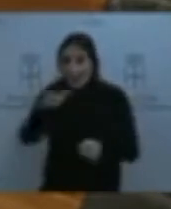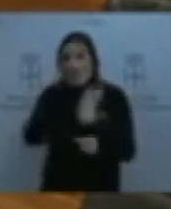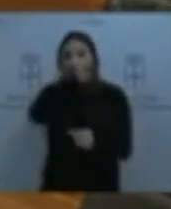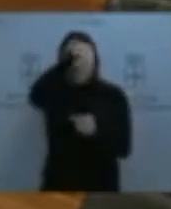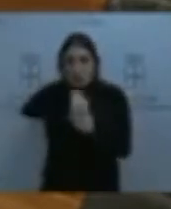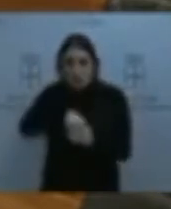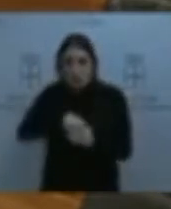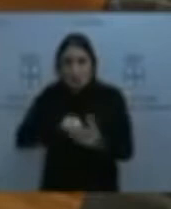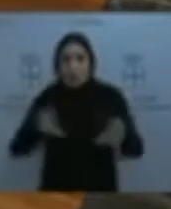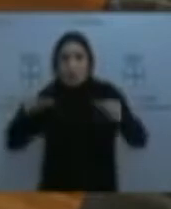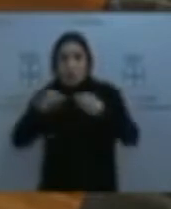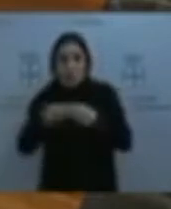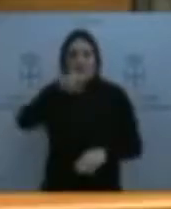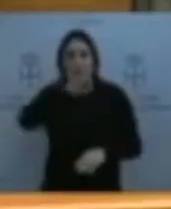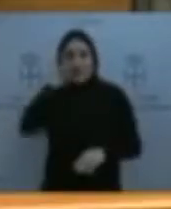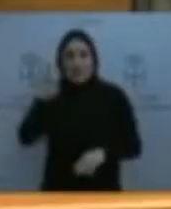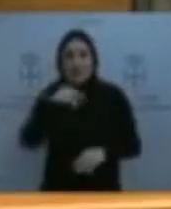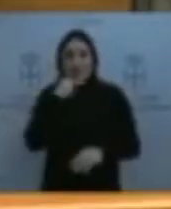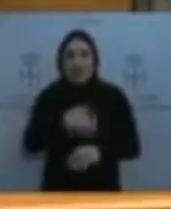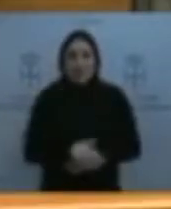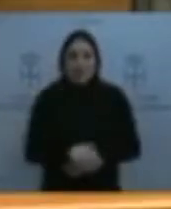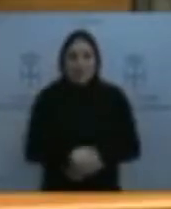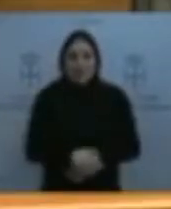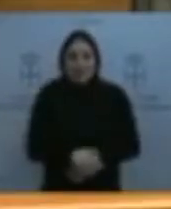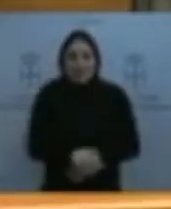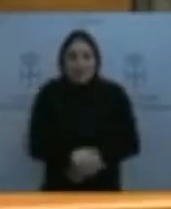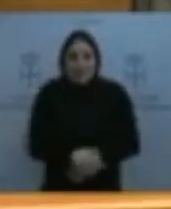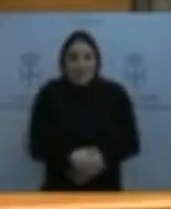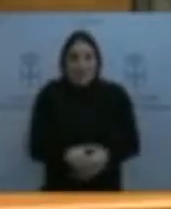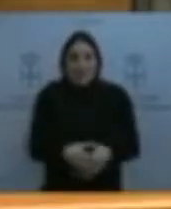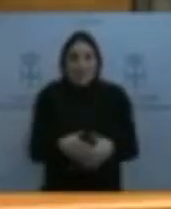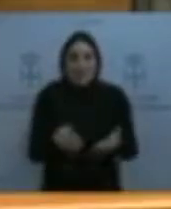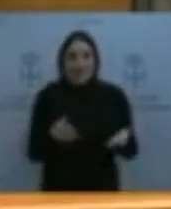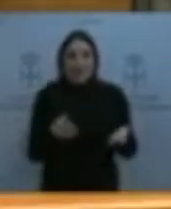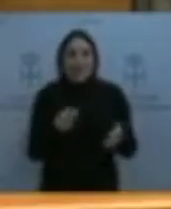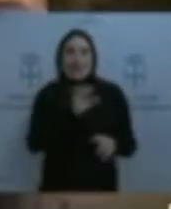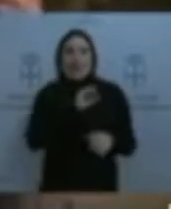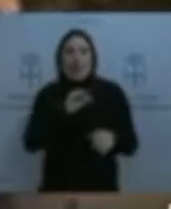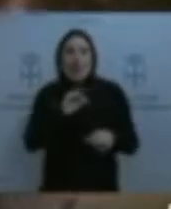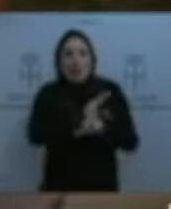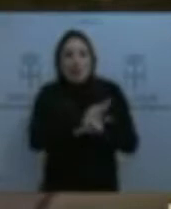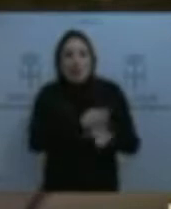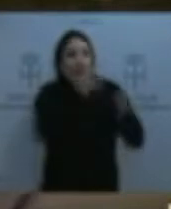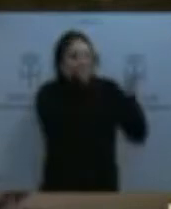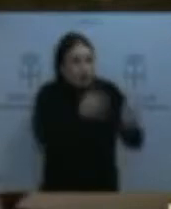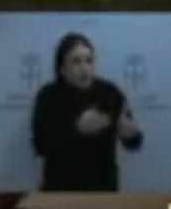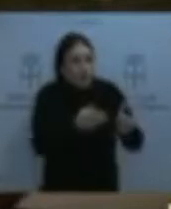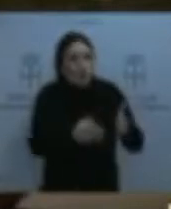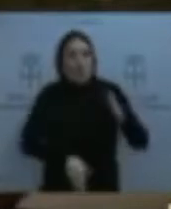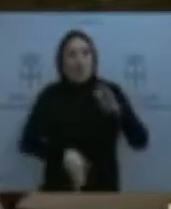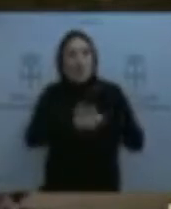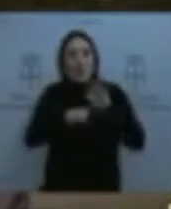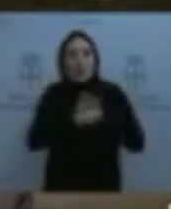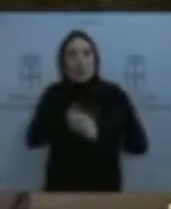órgano colegiado. Muchas gracias. Señor consejero, ¿sigue usted empeñado en escudarse de